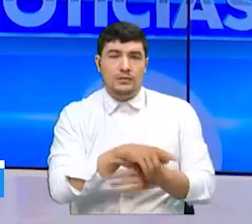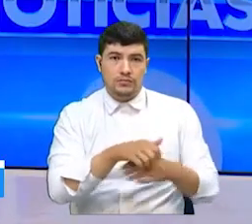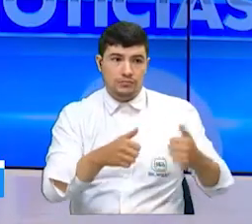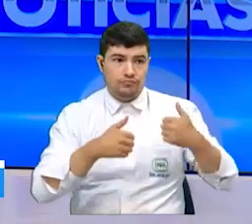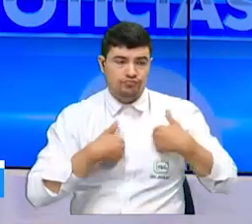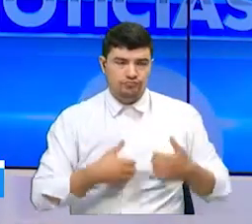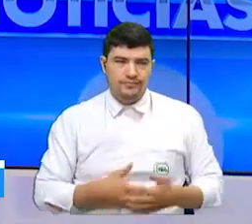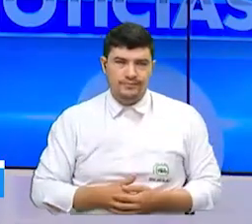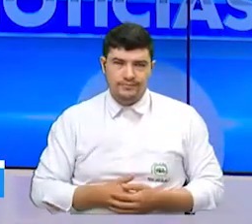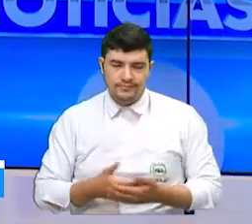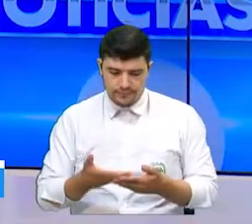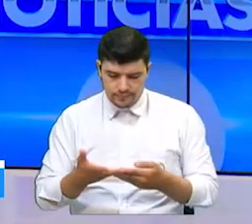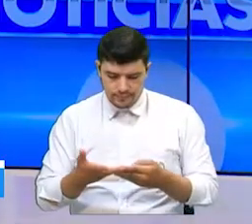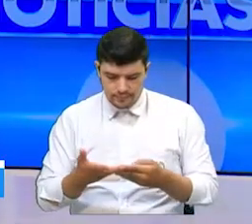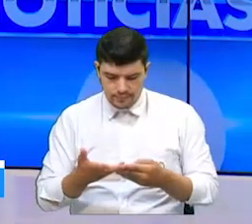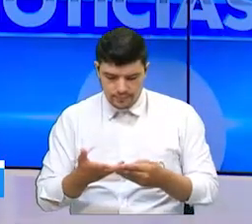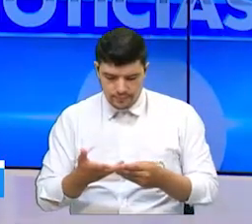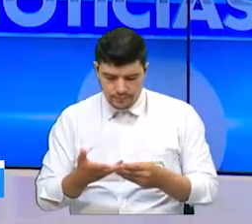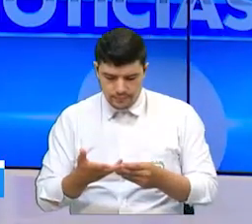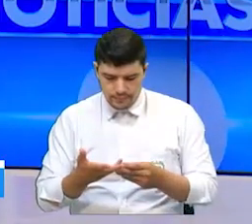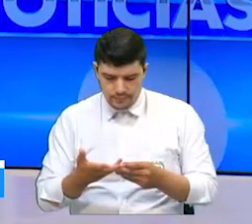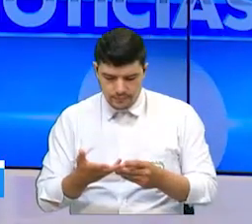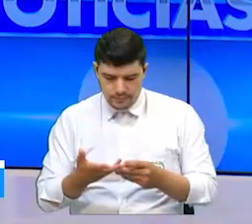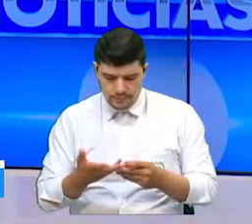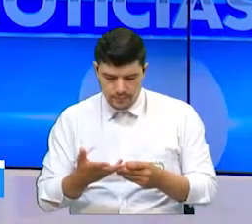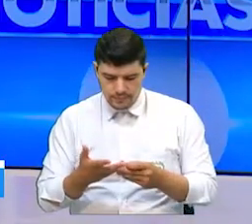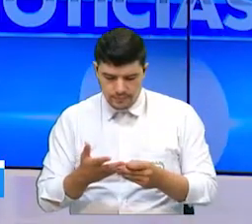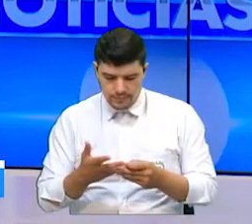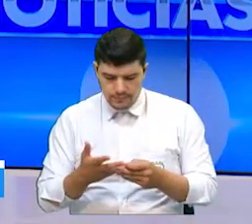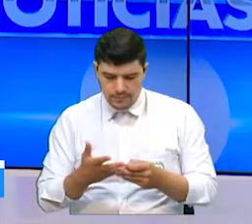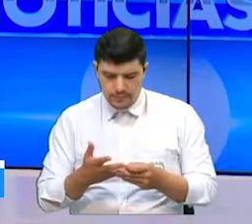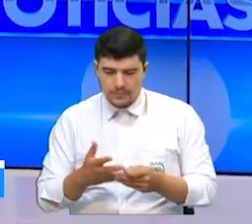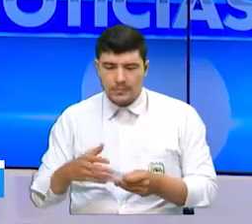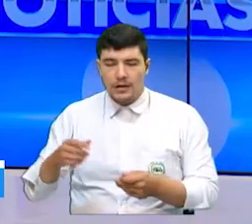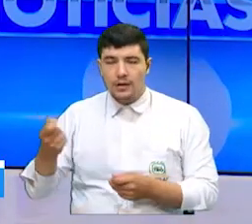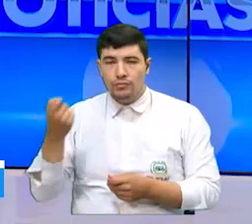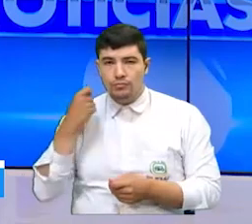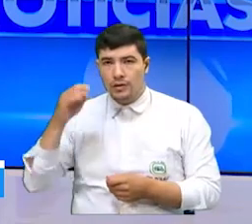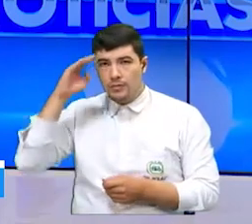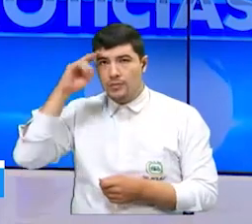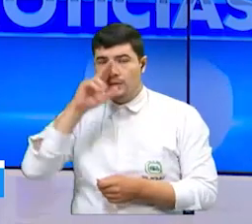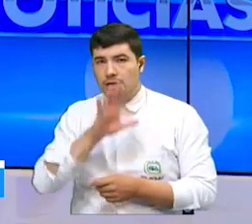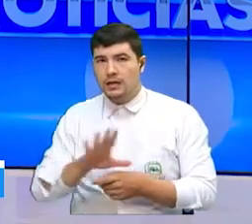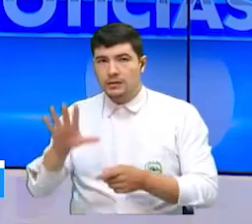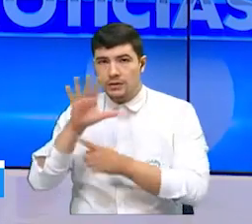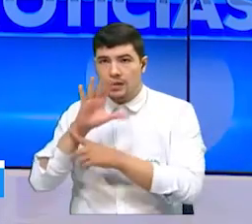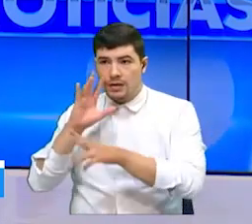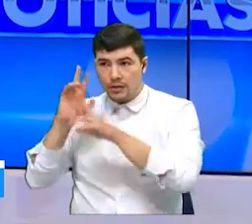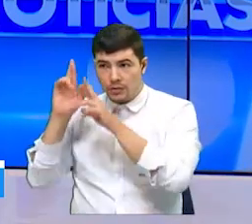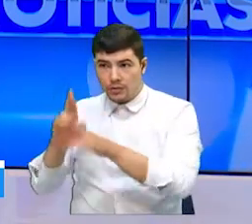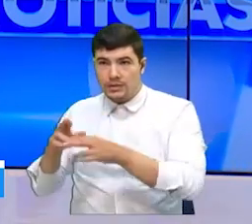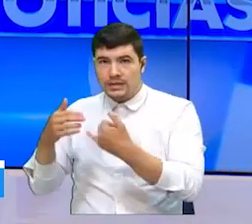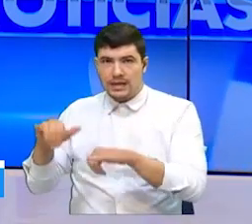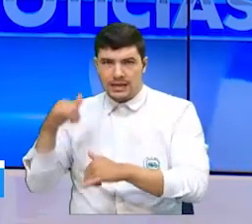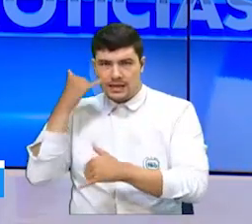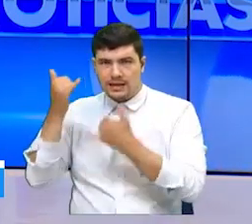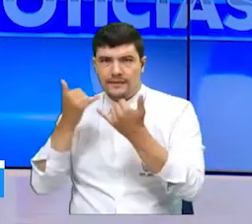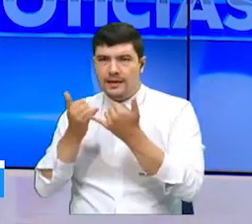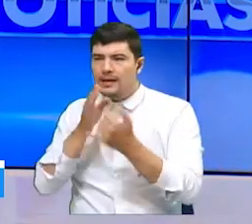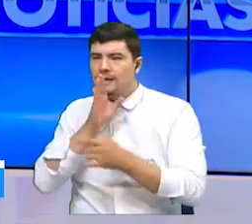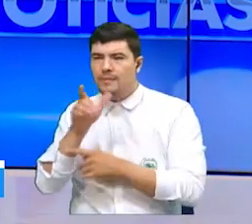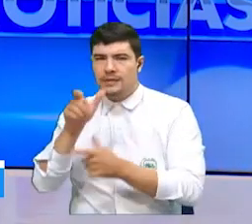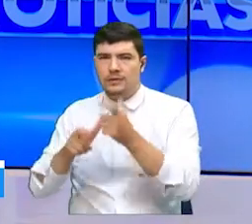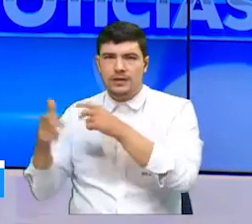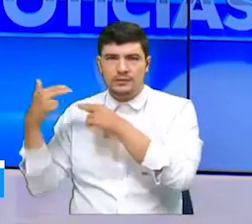Continuamos con más información y en las últimas horas la Policía Nacional logró establecer dos homicidios ocurridos en meses pasados en el área metropolitana